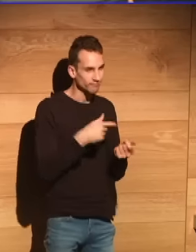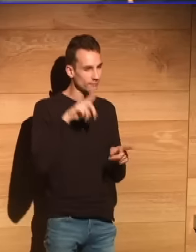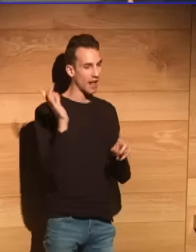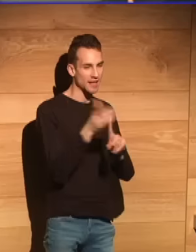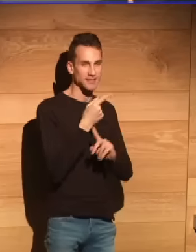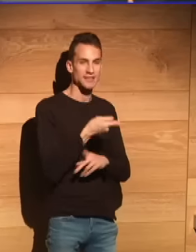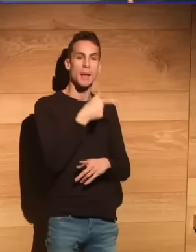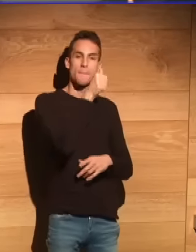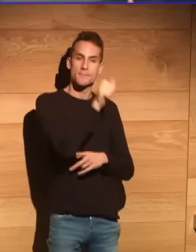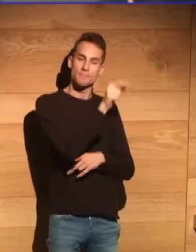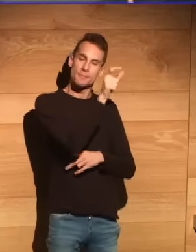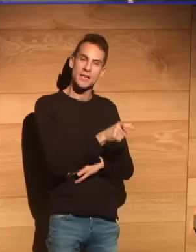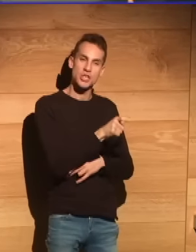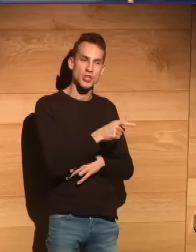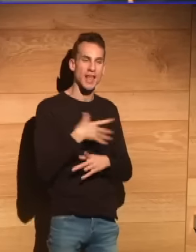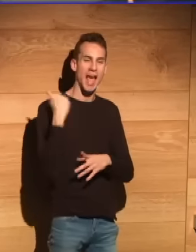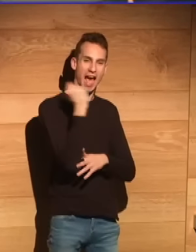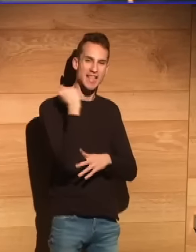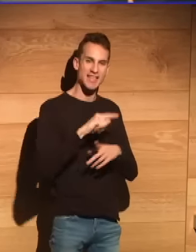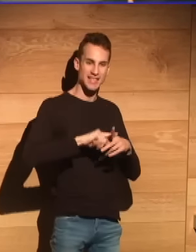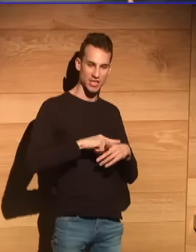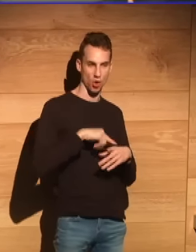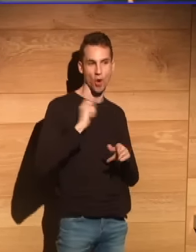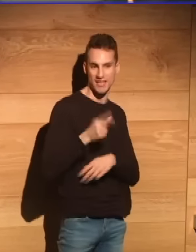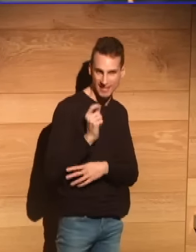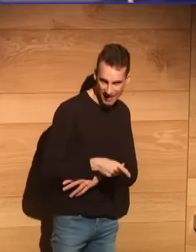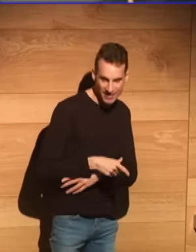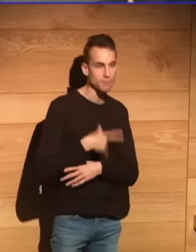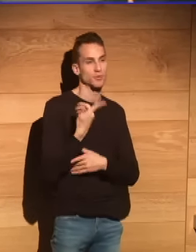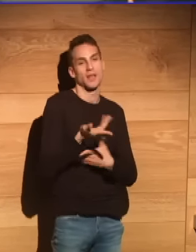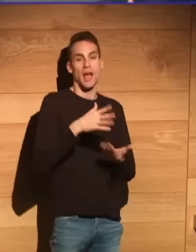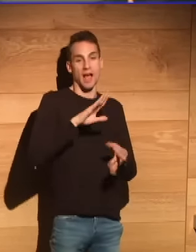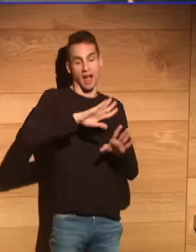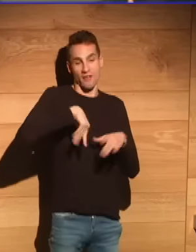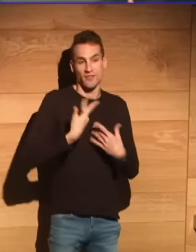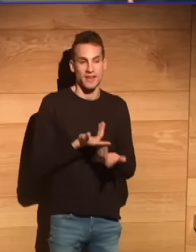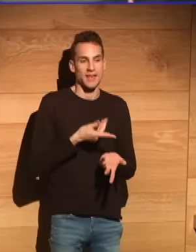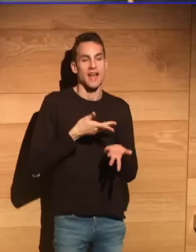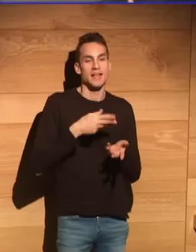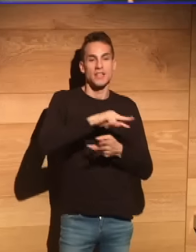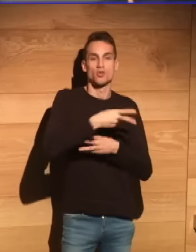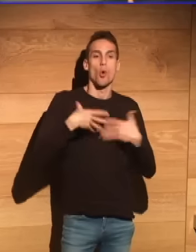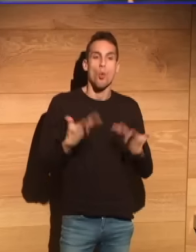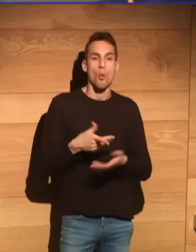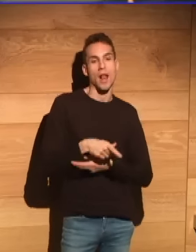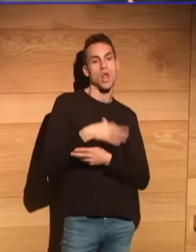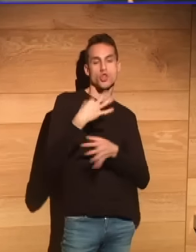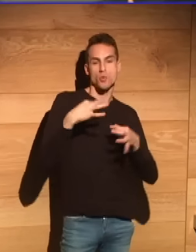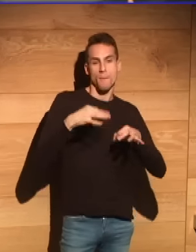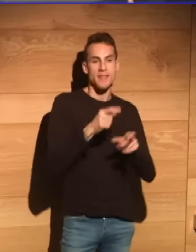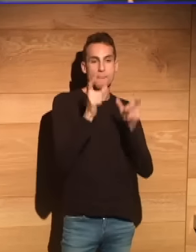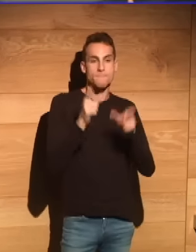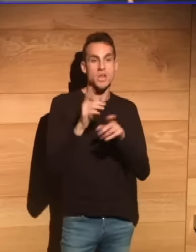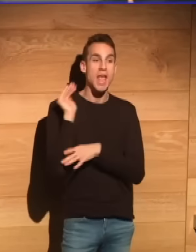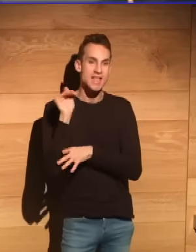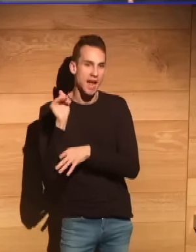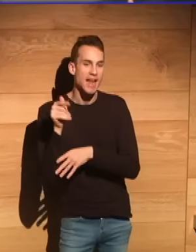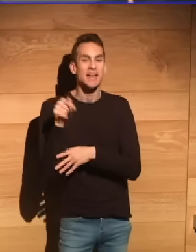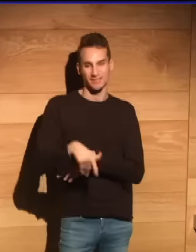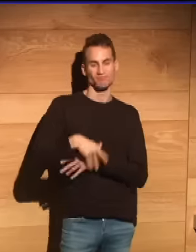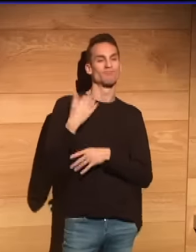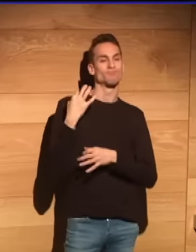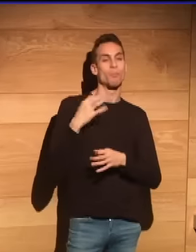afroamericano, pues tenías muchísimas probabilidades de ser asesino en serie, ¿no? Entonces dijeron, a pobre científico le dijeron que era pues racista. Y dice, no, yo no soy racista, o sea, el algoritmo